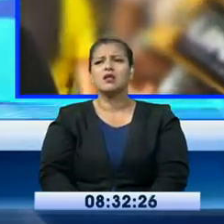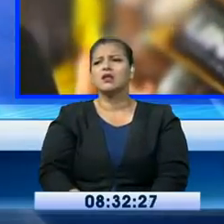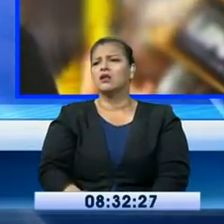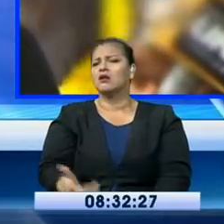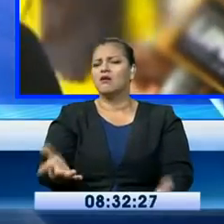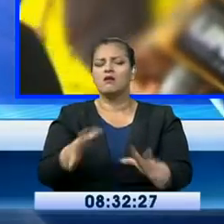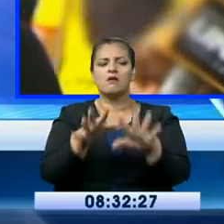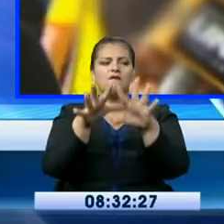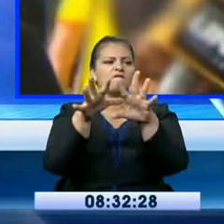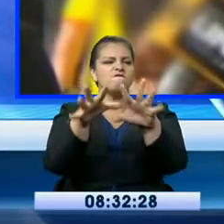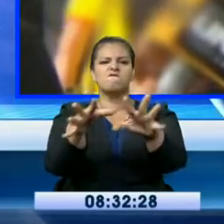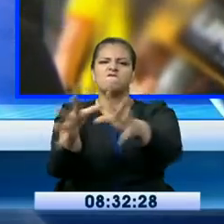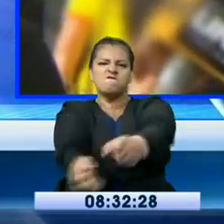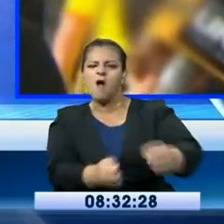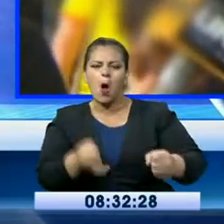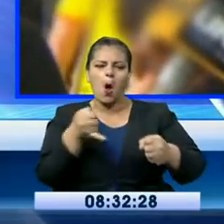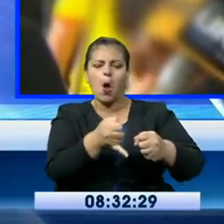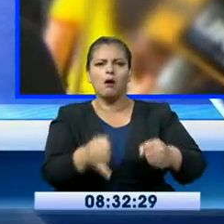cuarenta